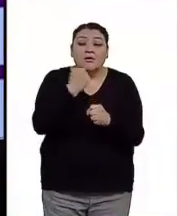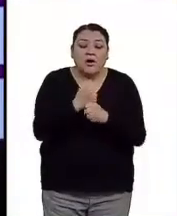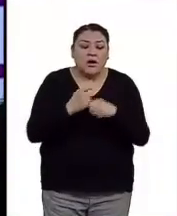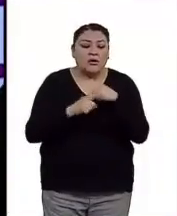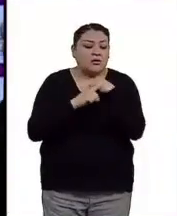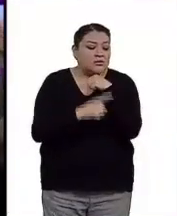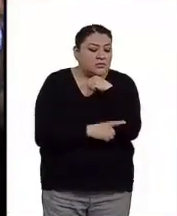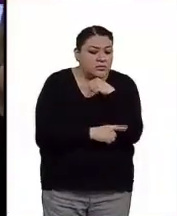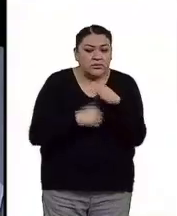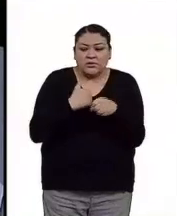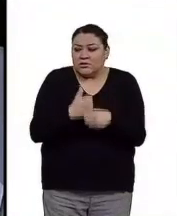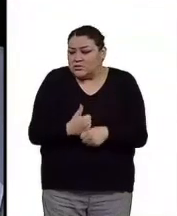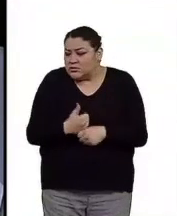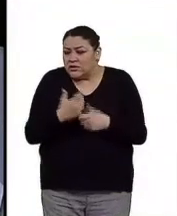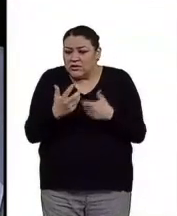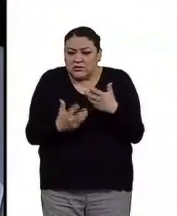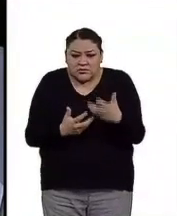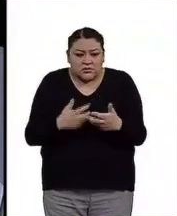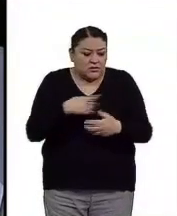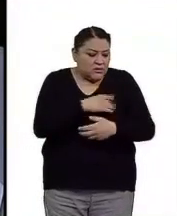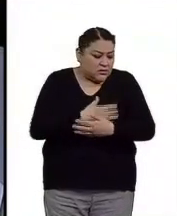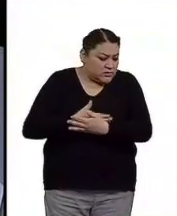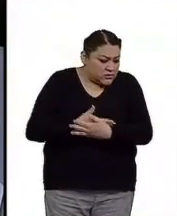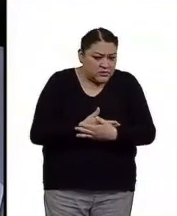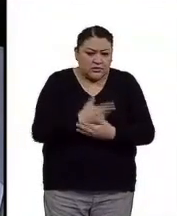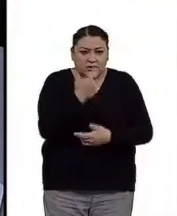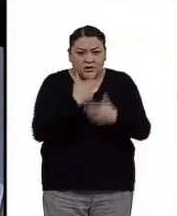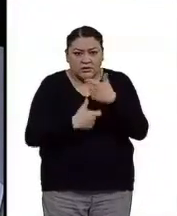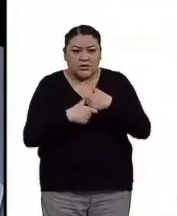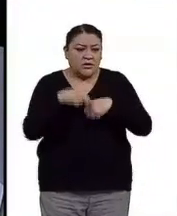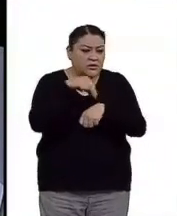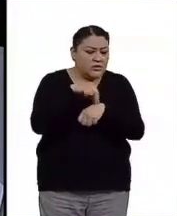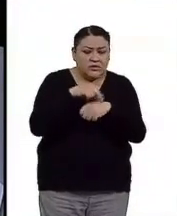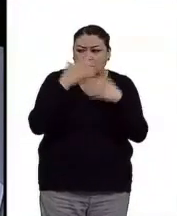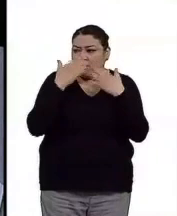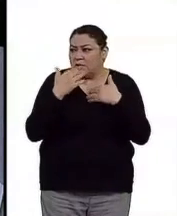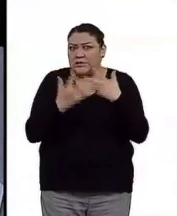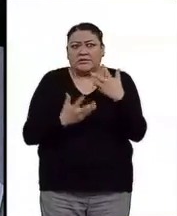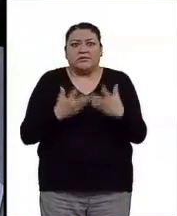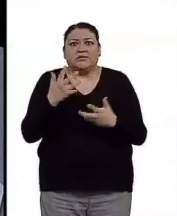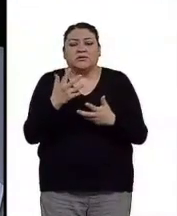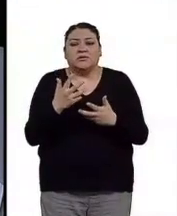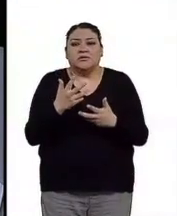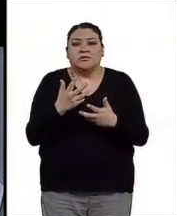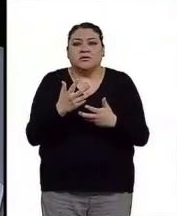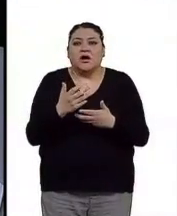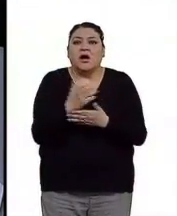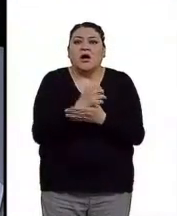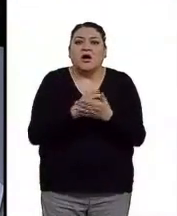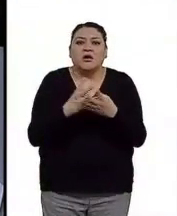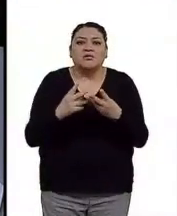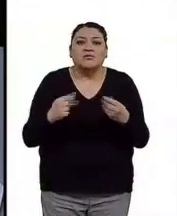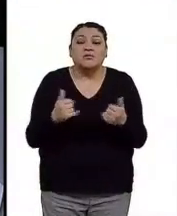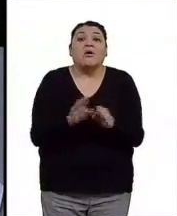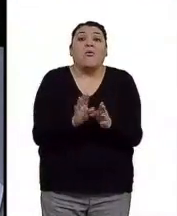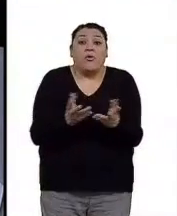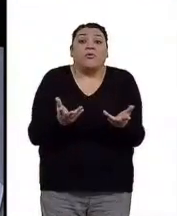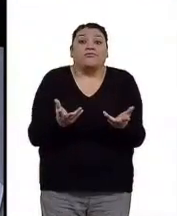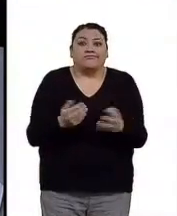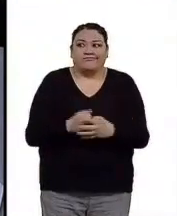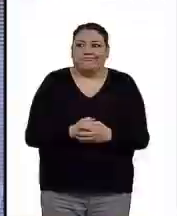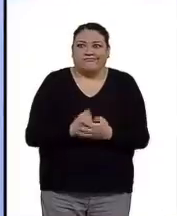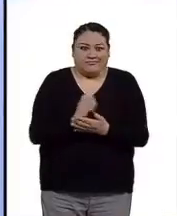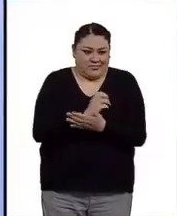embarazada, de verte con necesidad de tener un ingreso, de tener atención médica y no tenerla, esa cómo te la repongo, esa cómo lo soluciono,